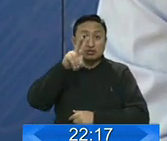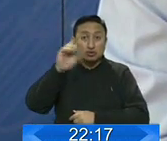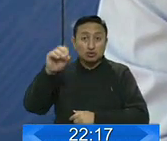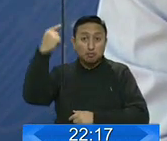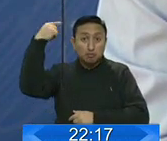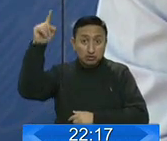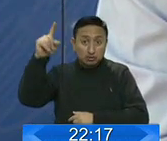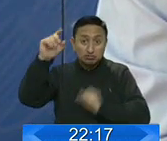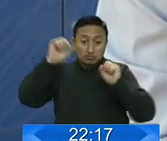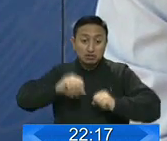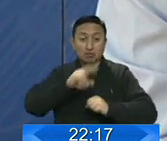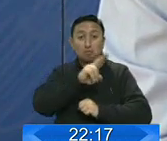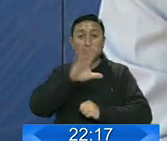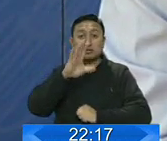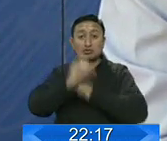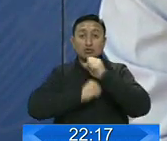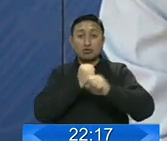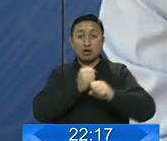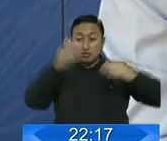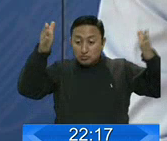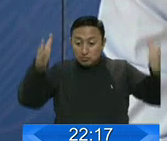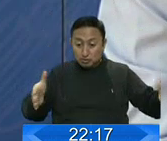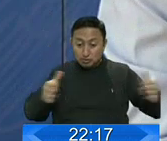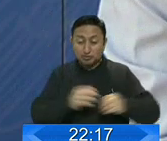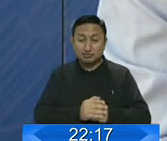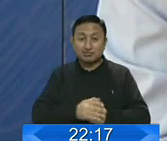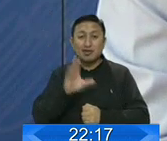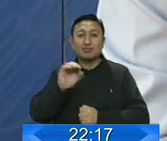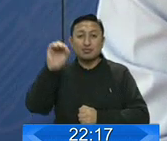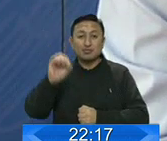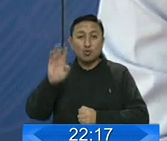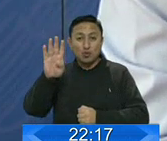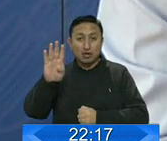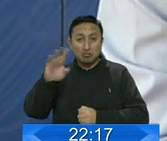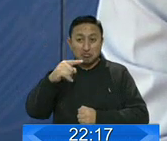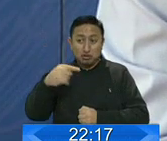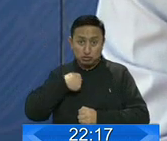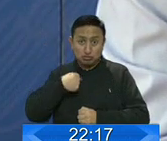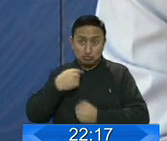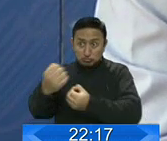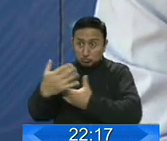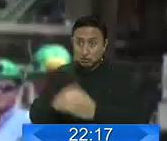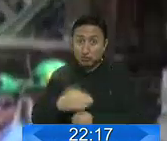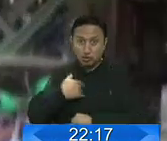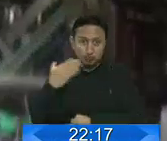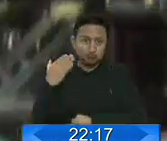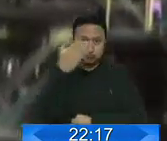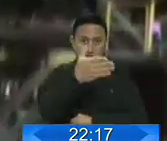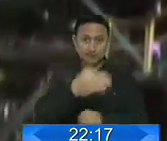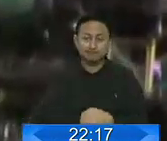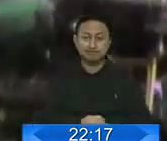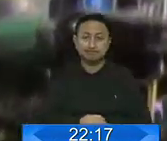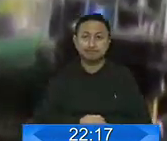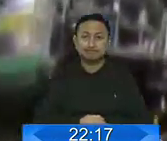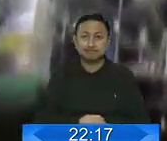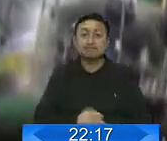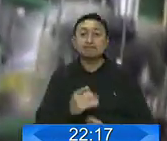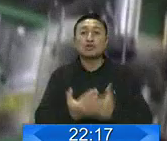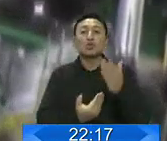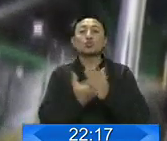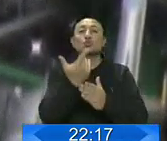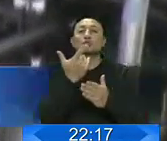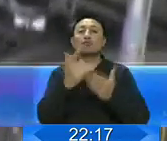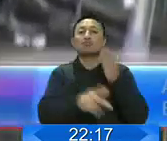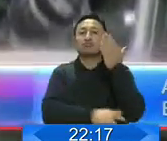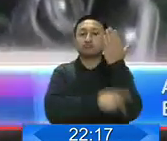en plazos de hasta 25 años, en tasas de menos del 4%, que nos digan que con mucho gusto acudimos. Y sobre la construcción de una nueva refinería